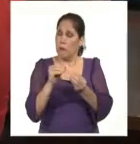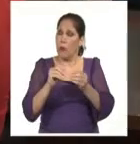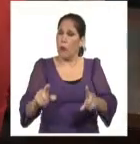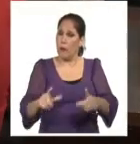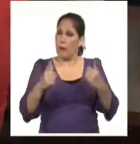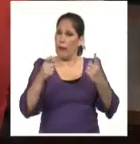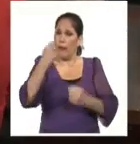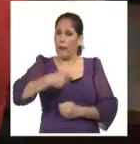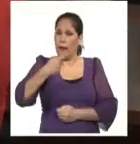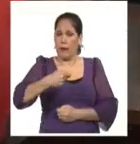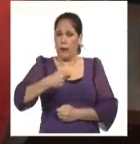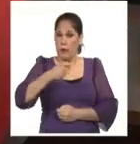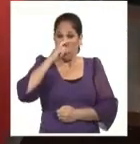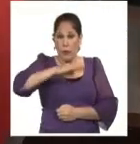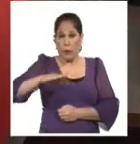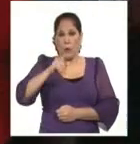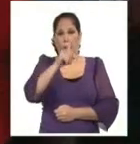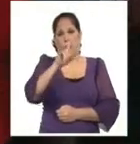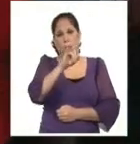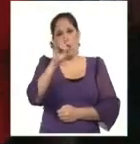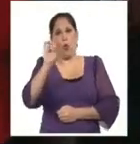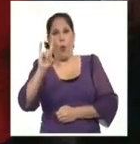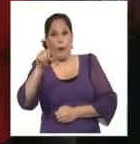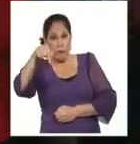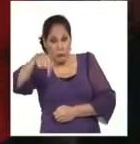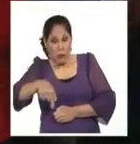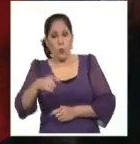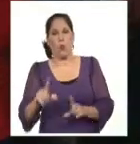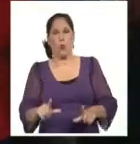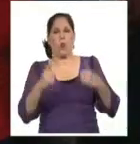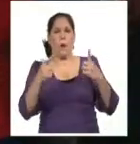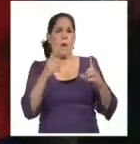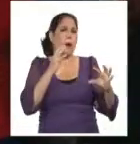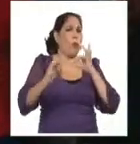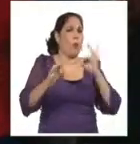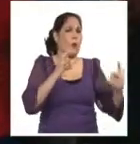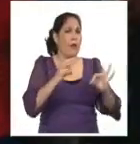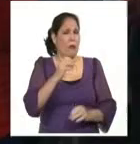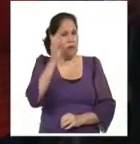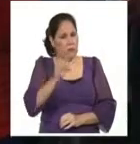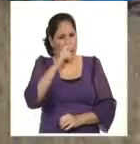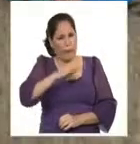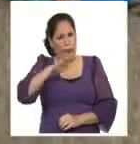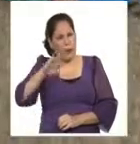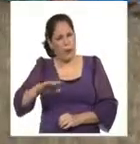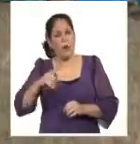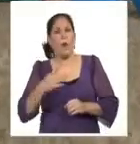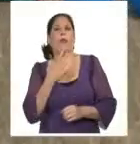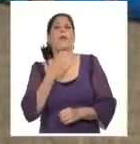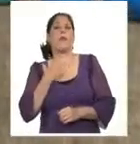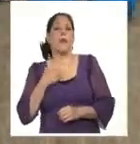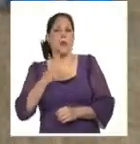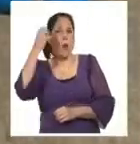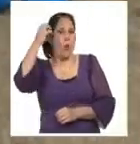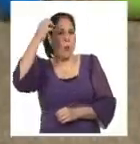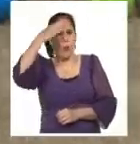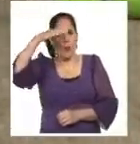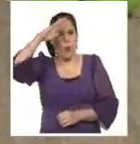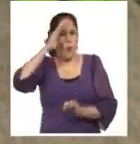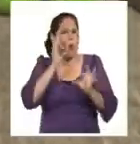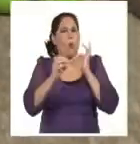desde 1990 el tratamiento y protección integral responden a la voluntad política del estado